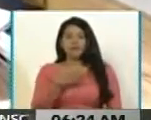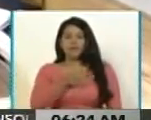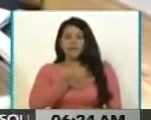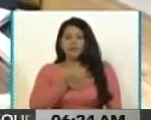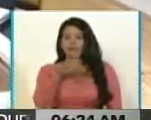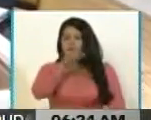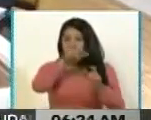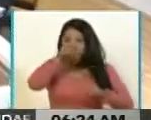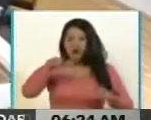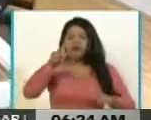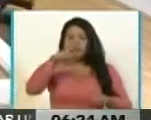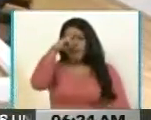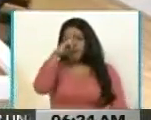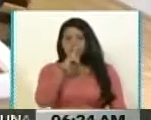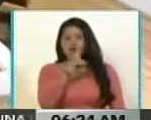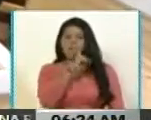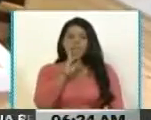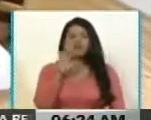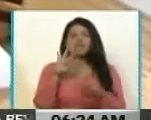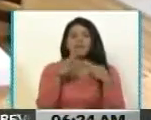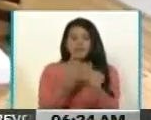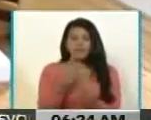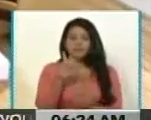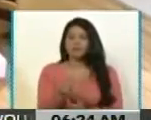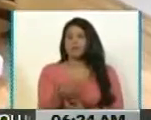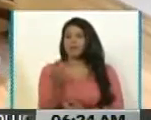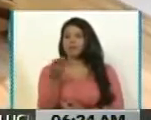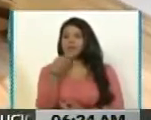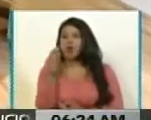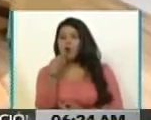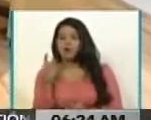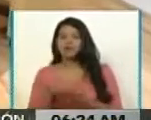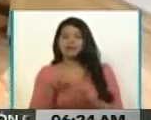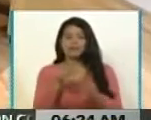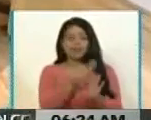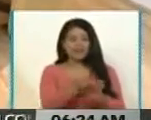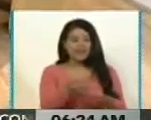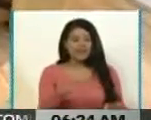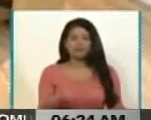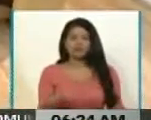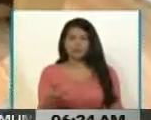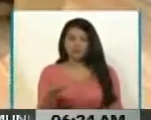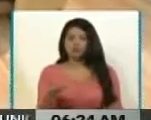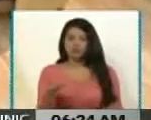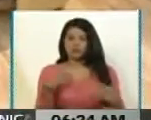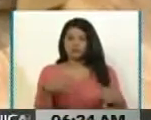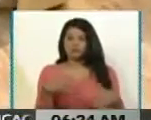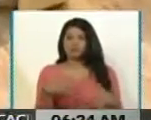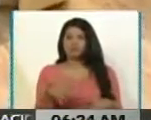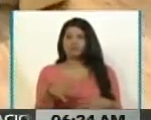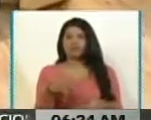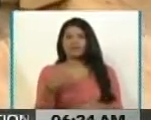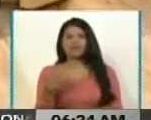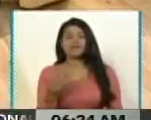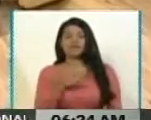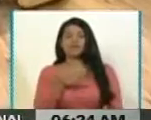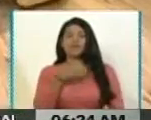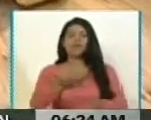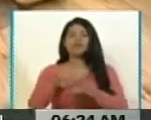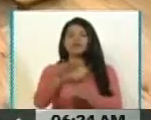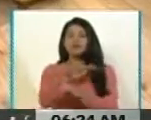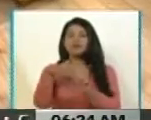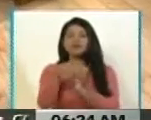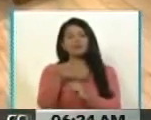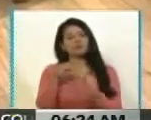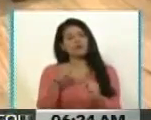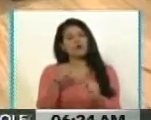las personas, de los padres y madres de familia, de los jóvenes, de los niños inclusive, que se han visto afectados por una situación